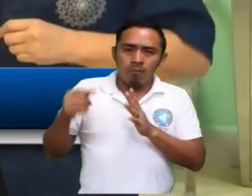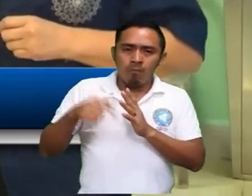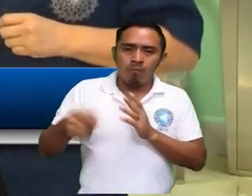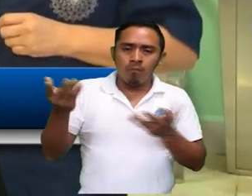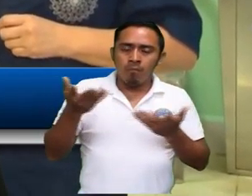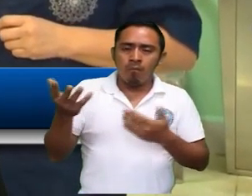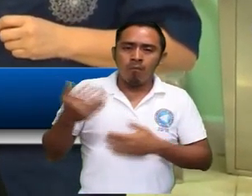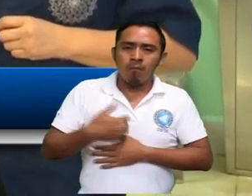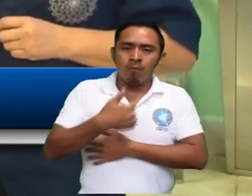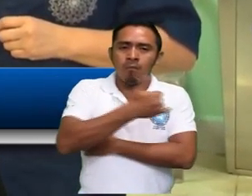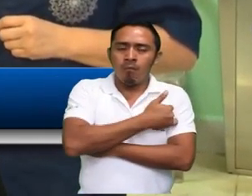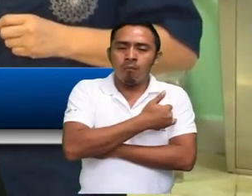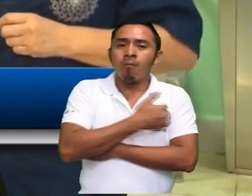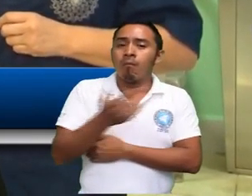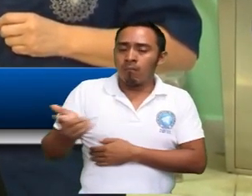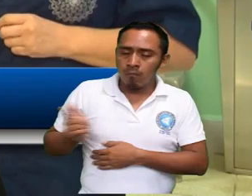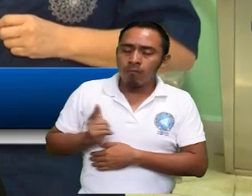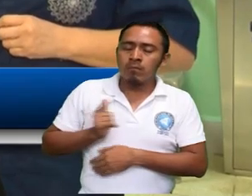de salud. Y